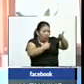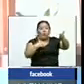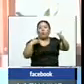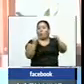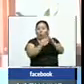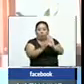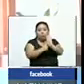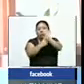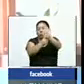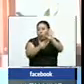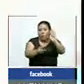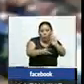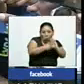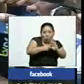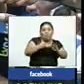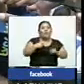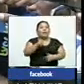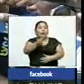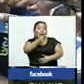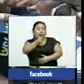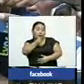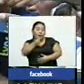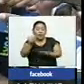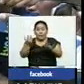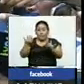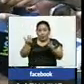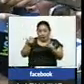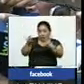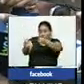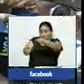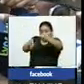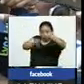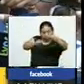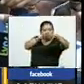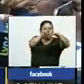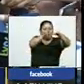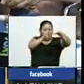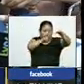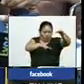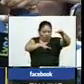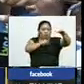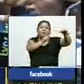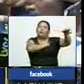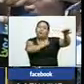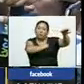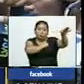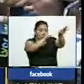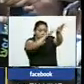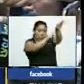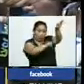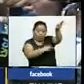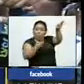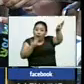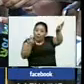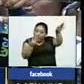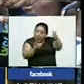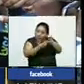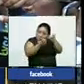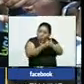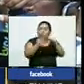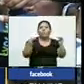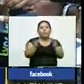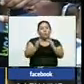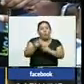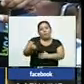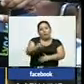corrupción. Esperamos el informe final de las auditorías para ser responsables y no solamente deducir responsabilidades administrativas, sino también